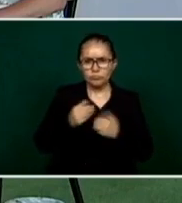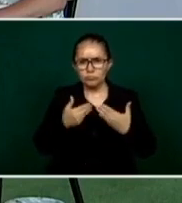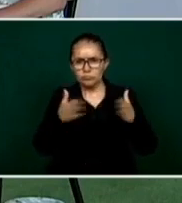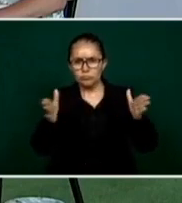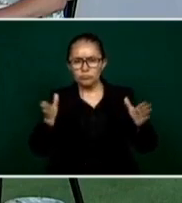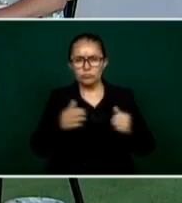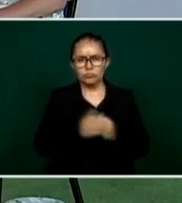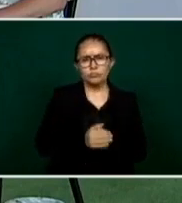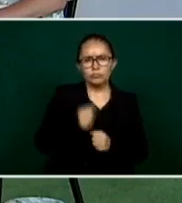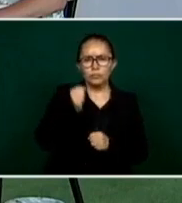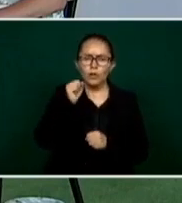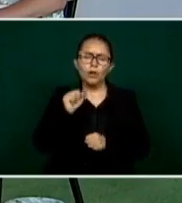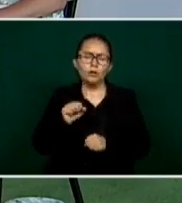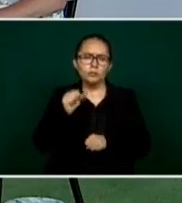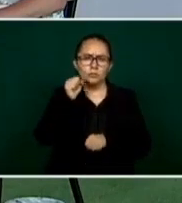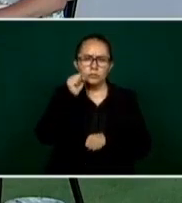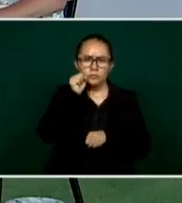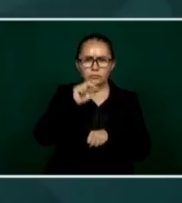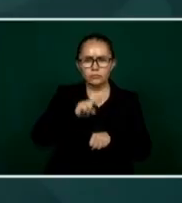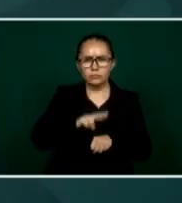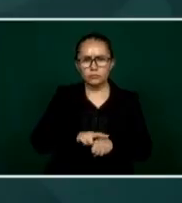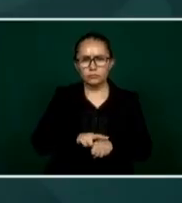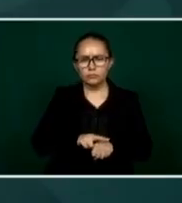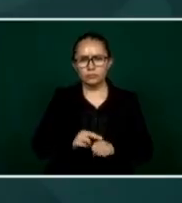Está el subsecretario de